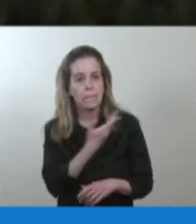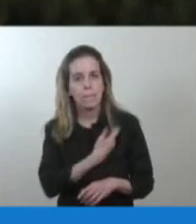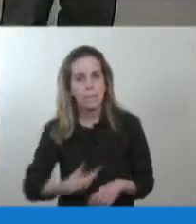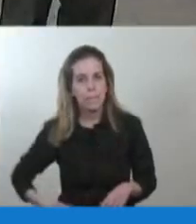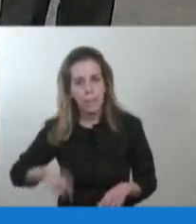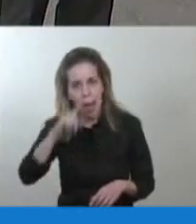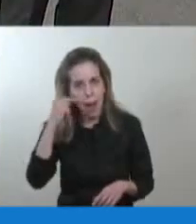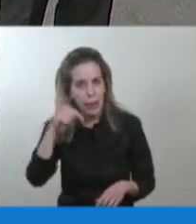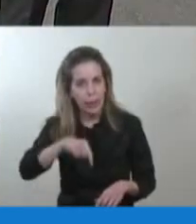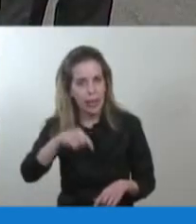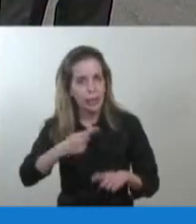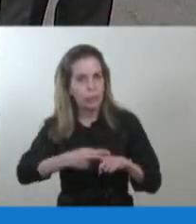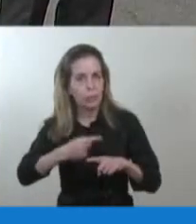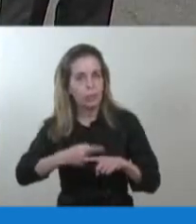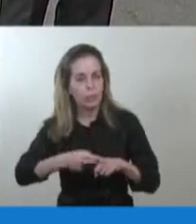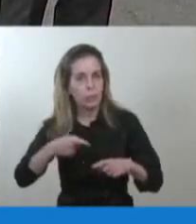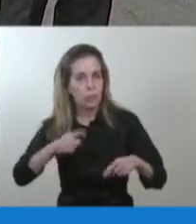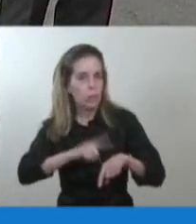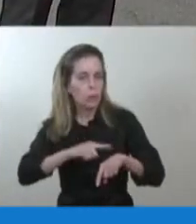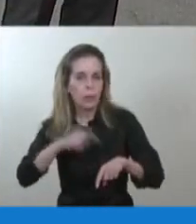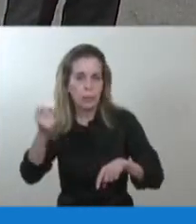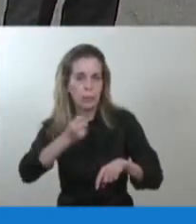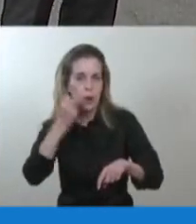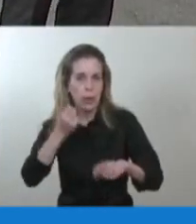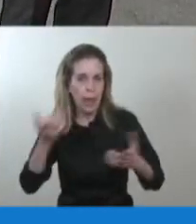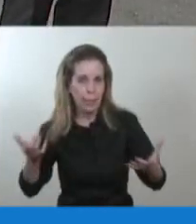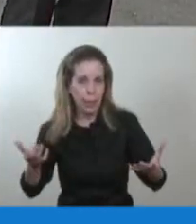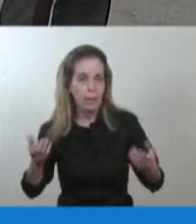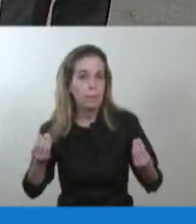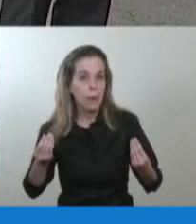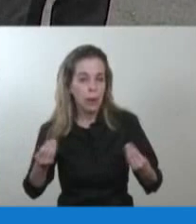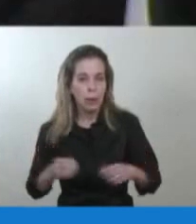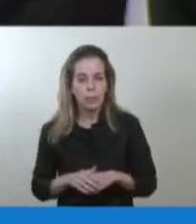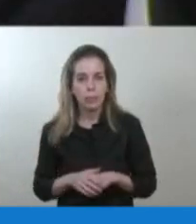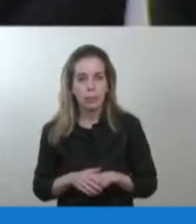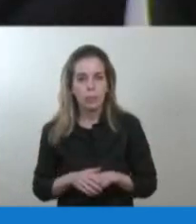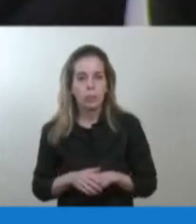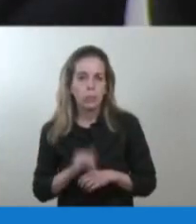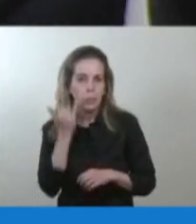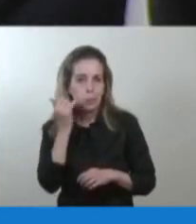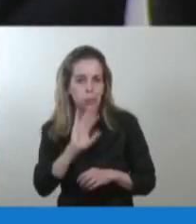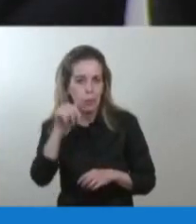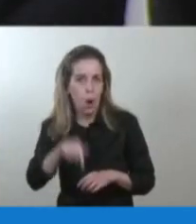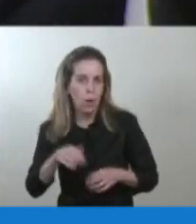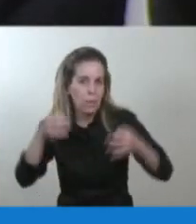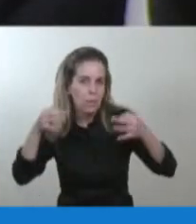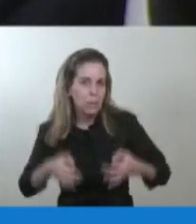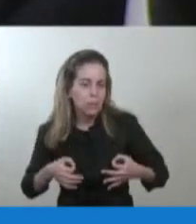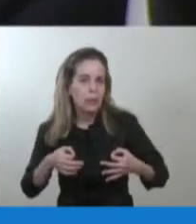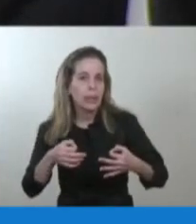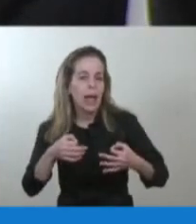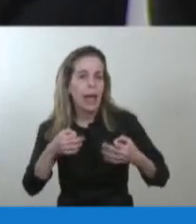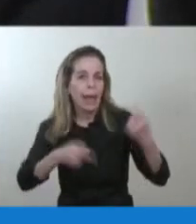es un acto importantísimo no sólo por lo que se ha logrado hoy que esté presente